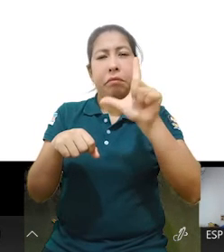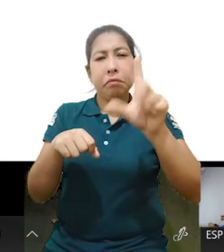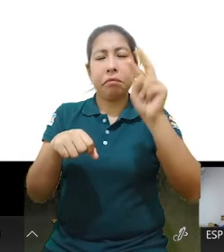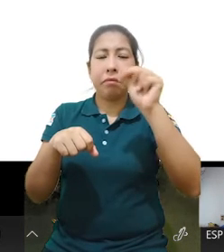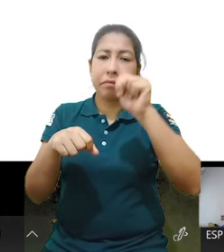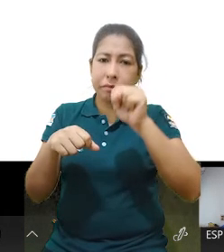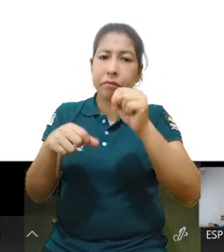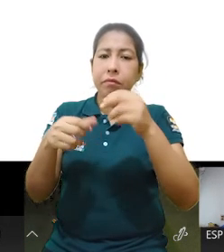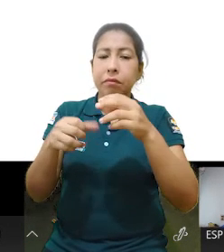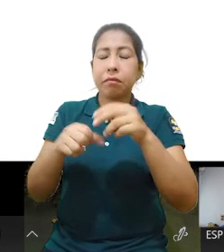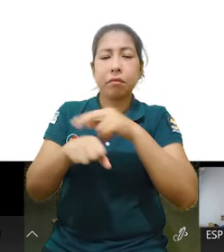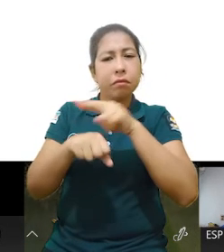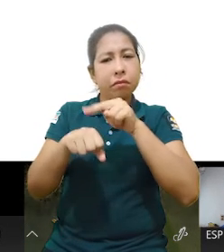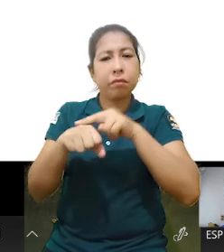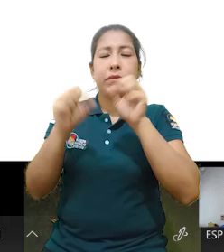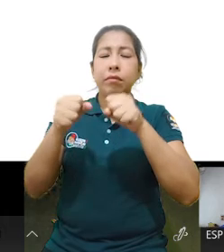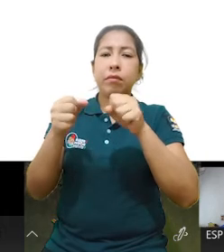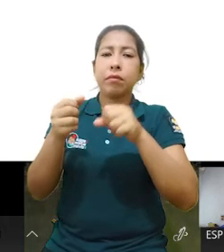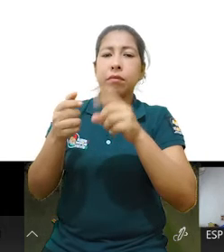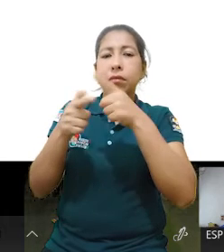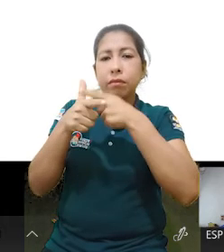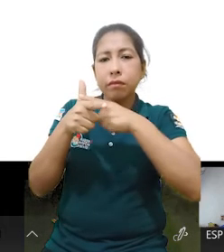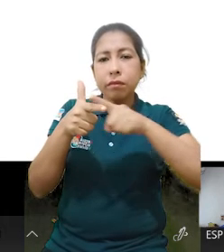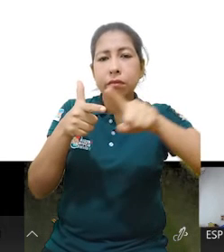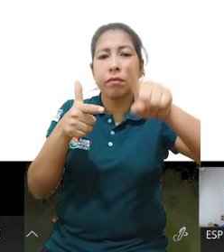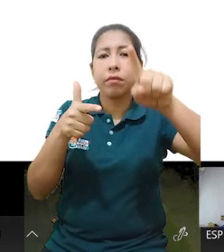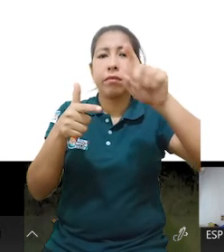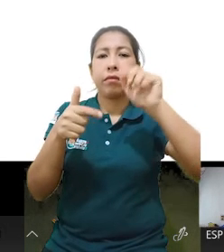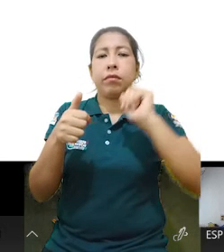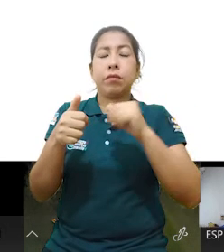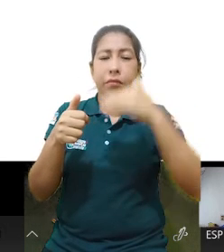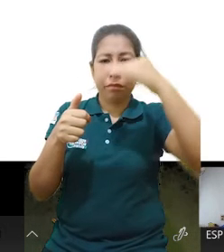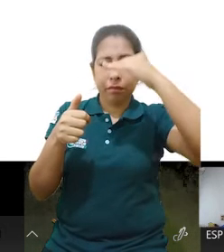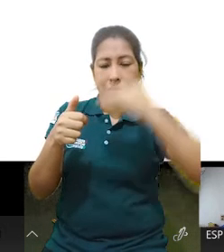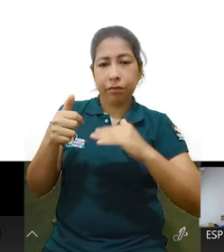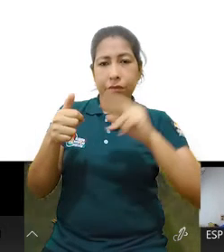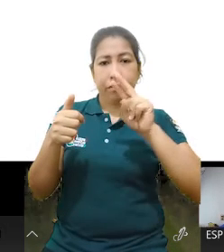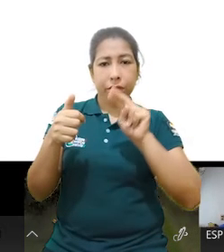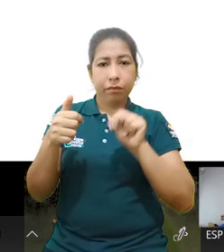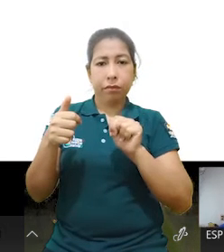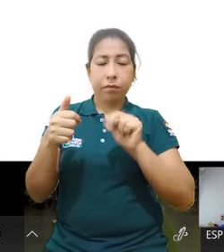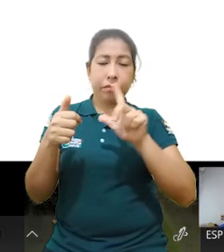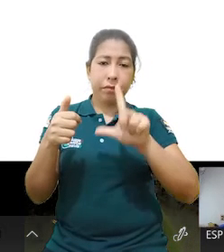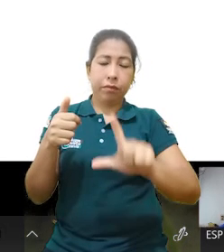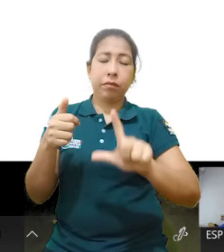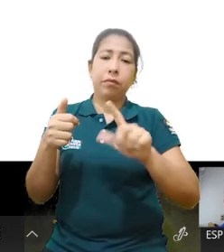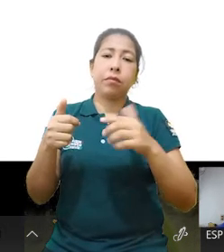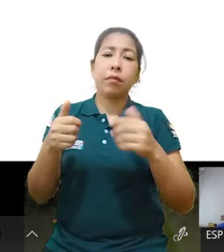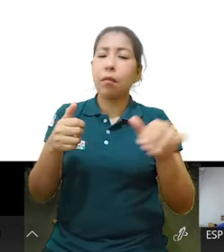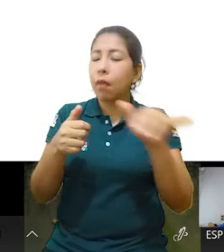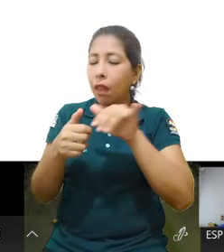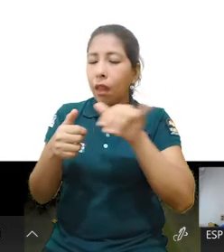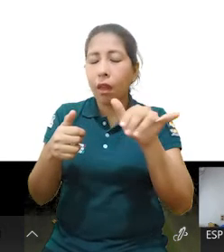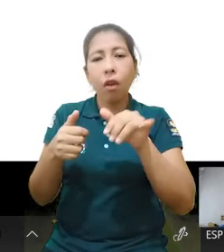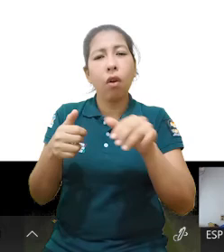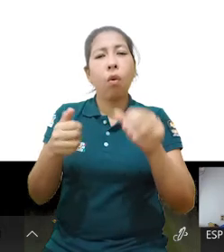23.5, que es el argumento de nuestro logaritmo, dividido entre el logaritmo natural de su base, que es 3. De igual forma estaremos haciendo